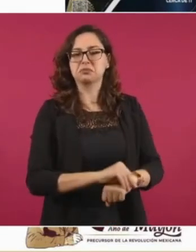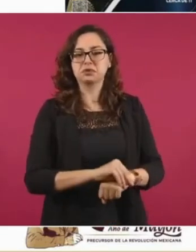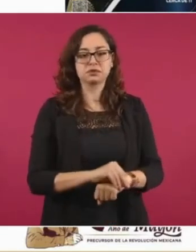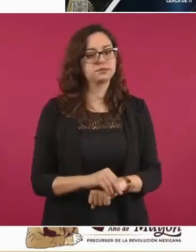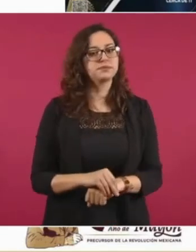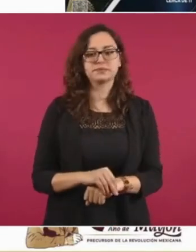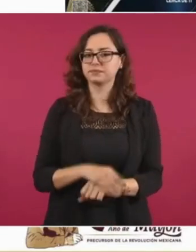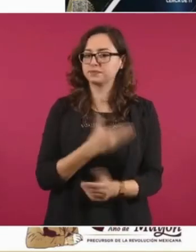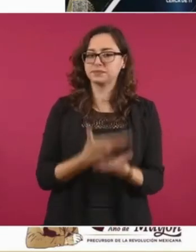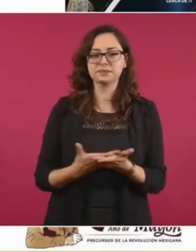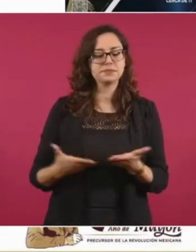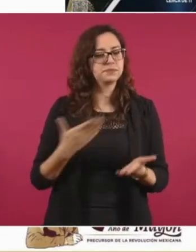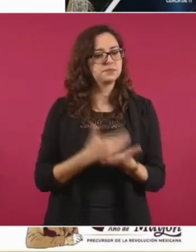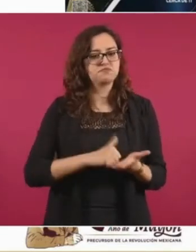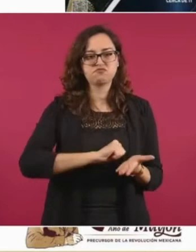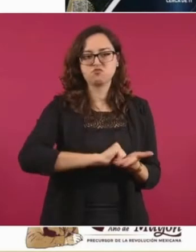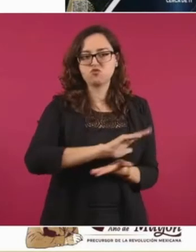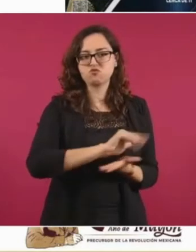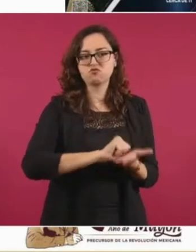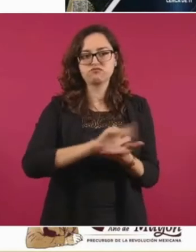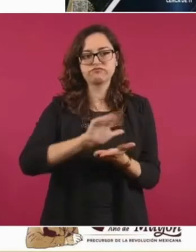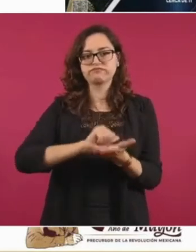principalmente